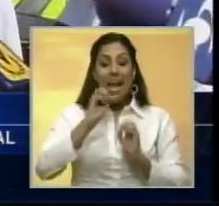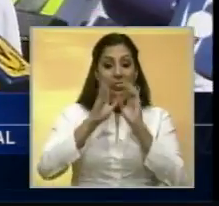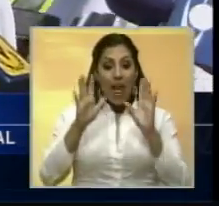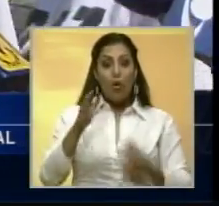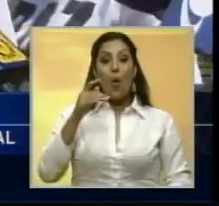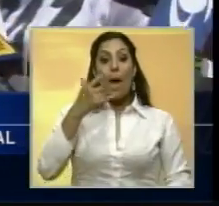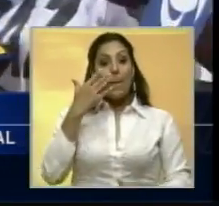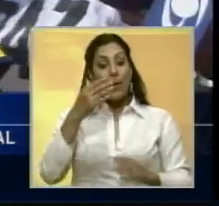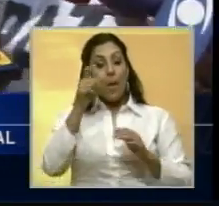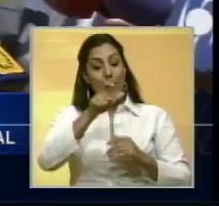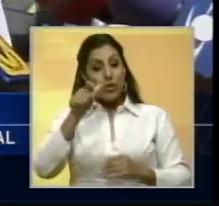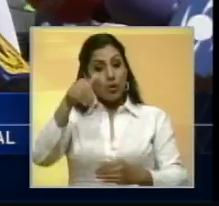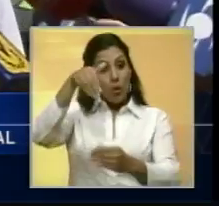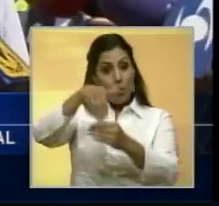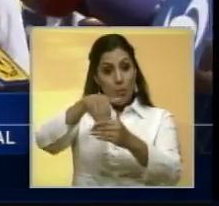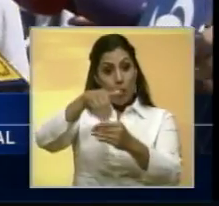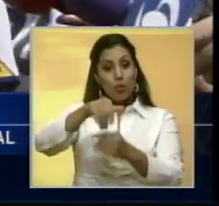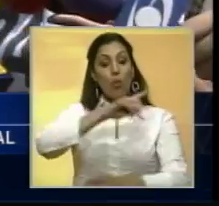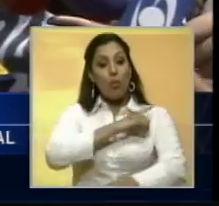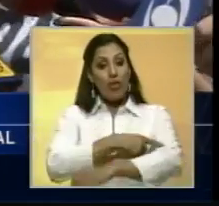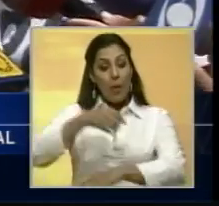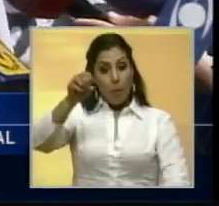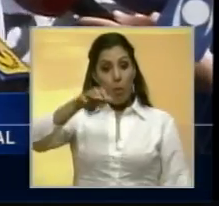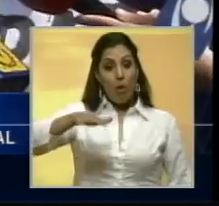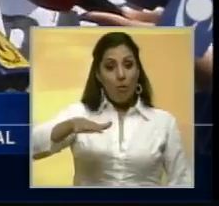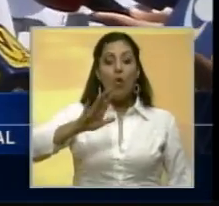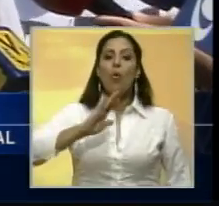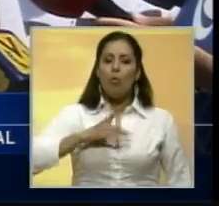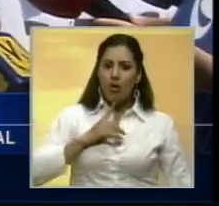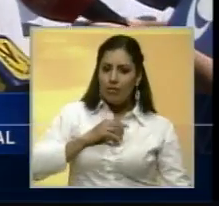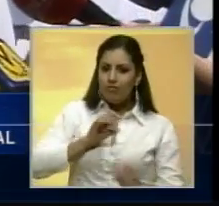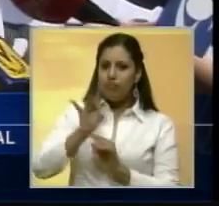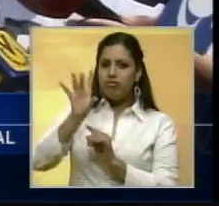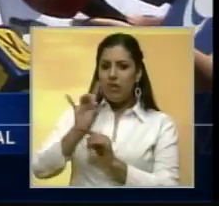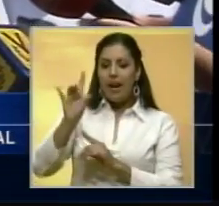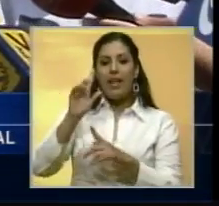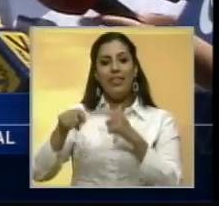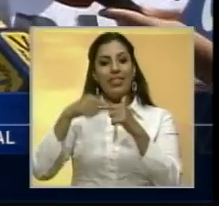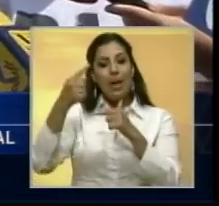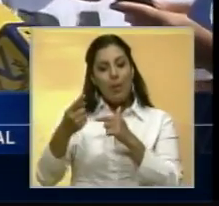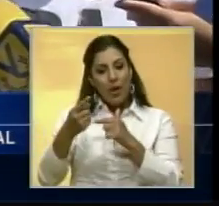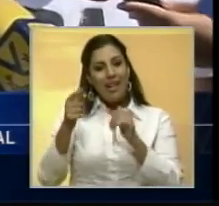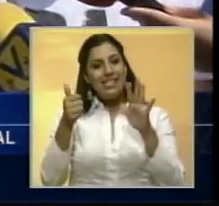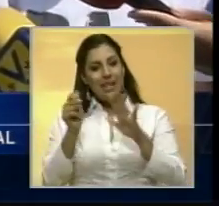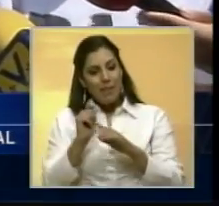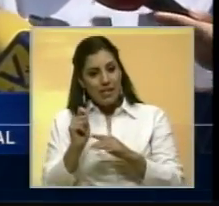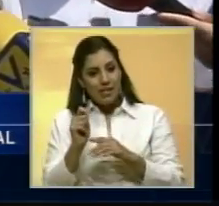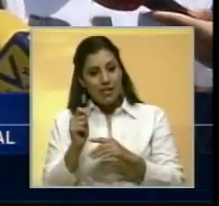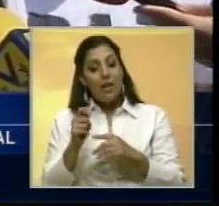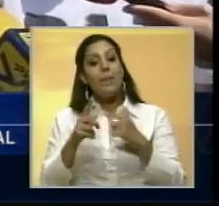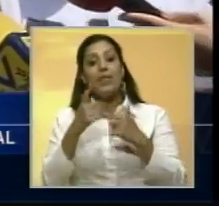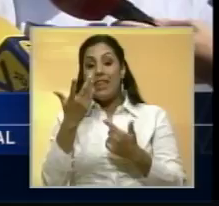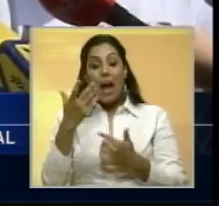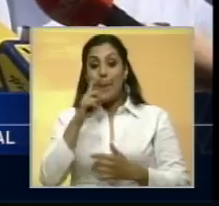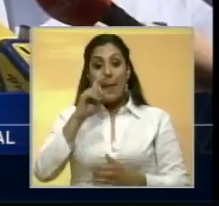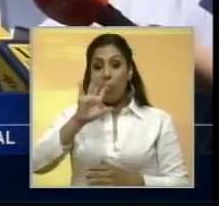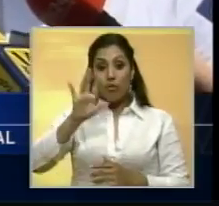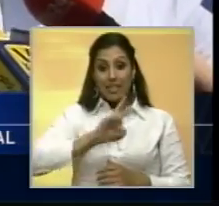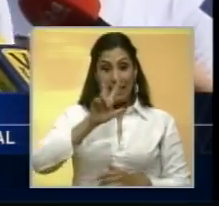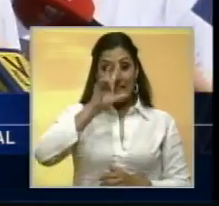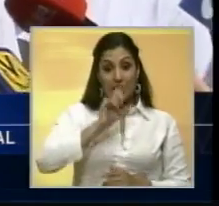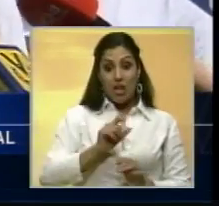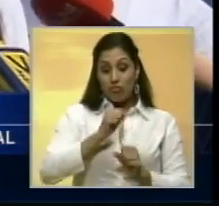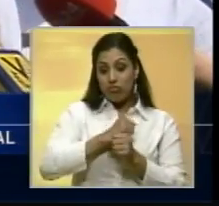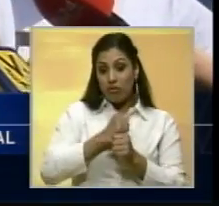que cargos y magistrados electos por el Poder Popular pueden ser removidos después de la mitad de su mandato. Y así es. Ya Nicolás Maduro cumplió la